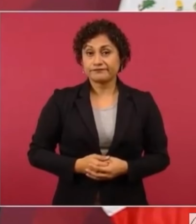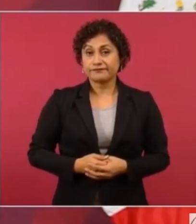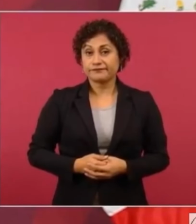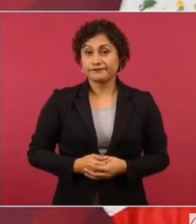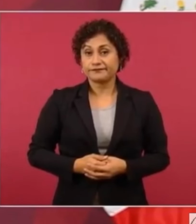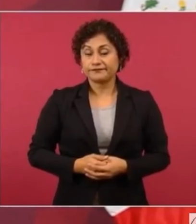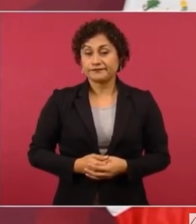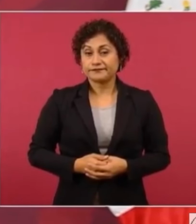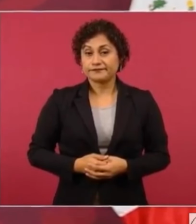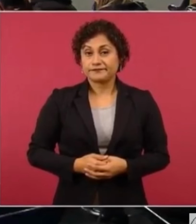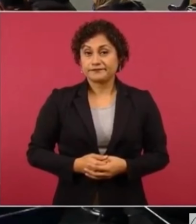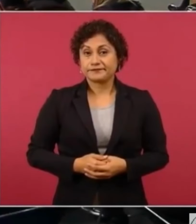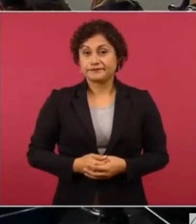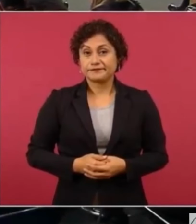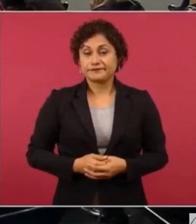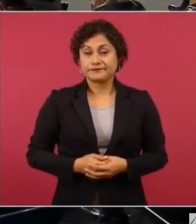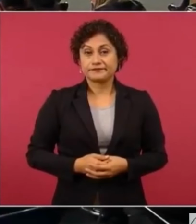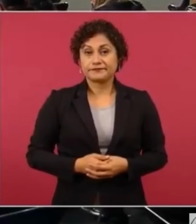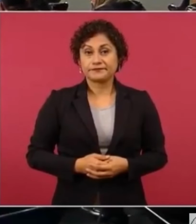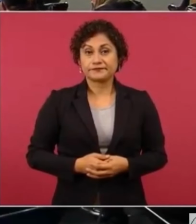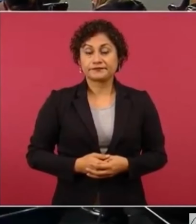y que no